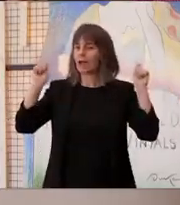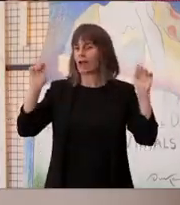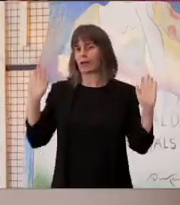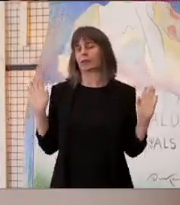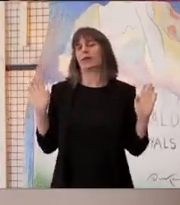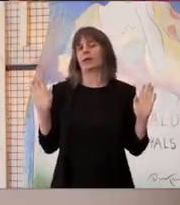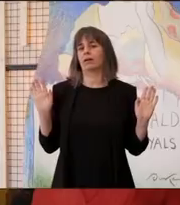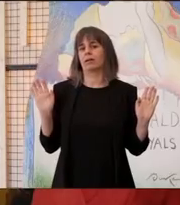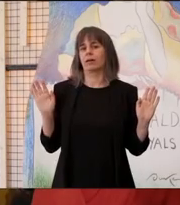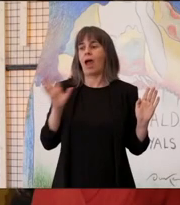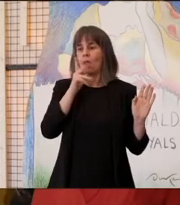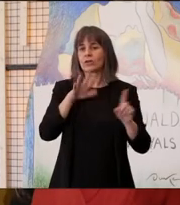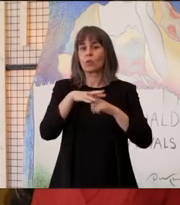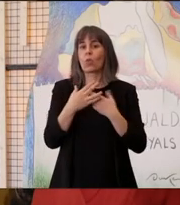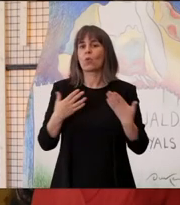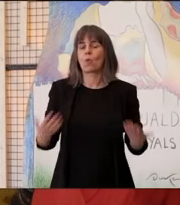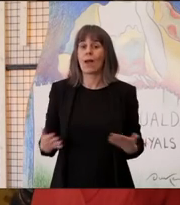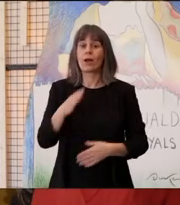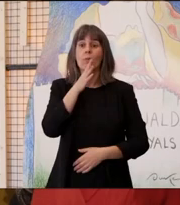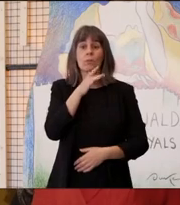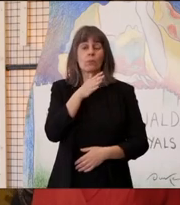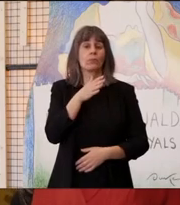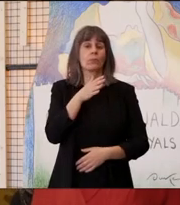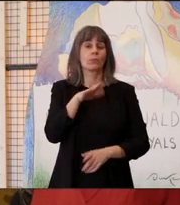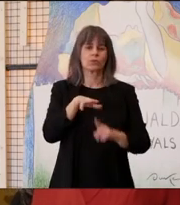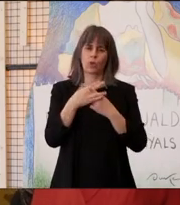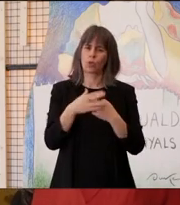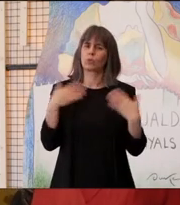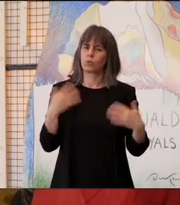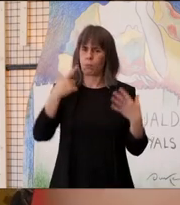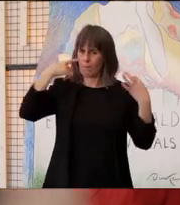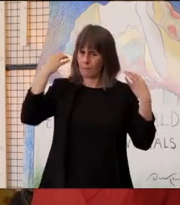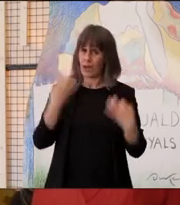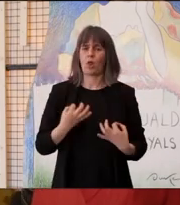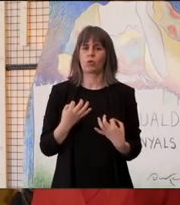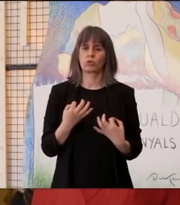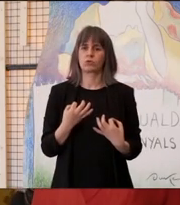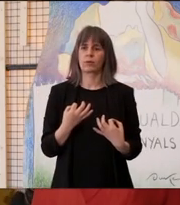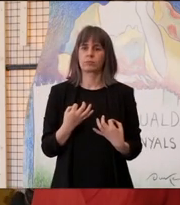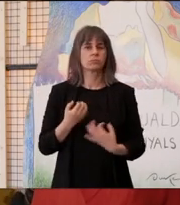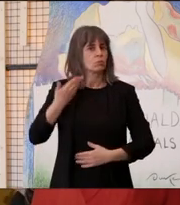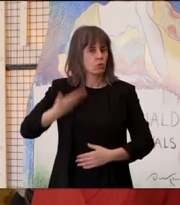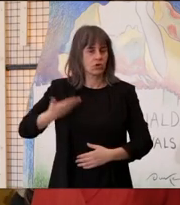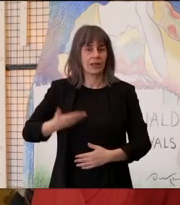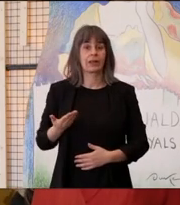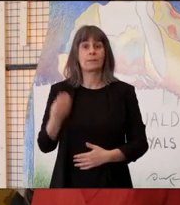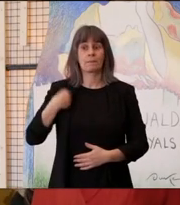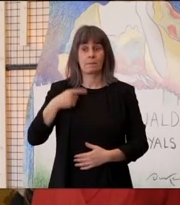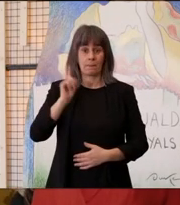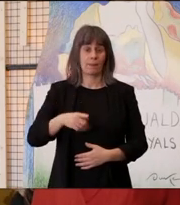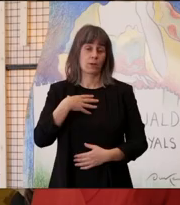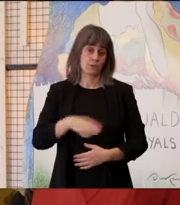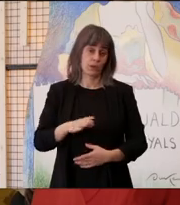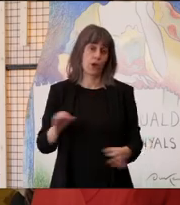en qué momento estamos porque creo que estamos un momento peligroso determinante y precisamente por la confusión